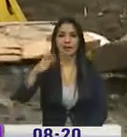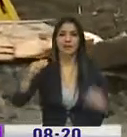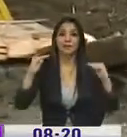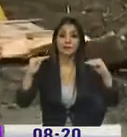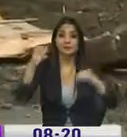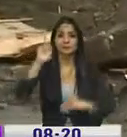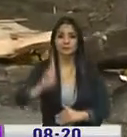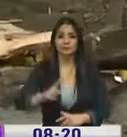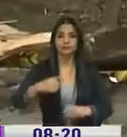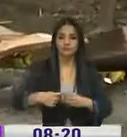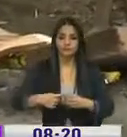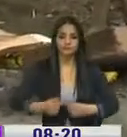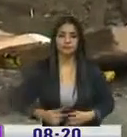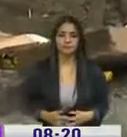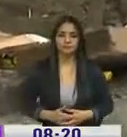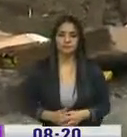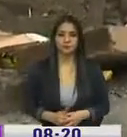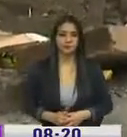de quito informó sofía vintimilla